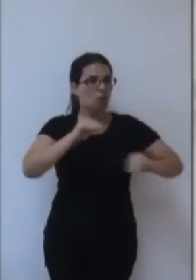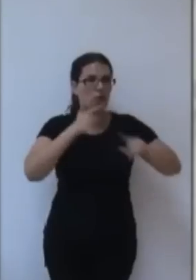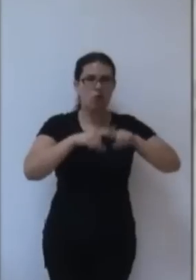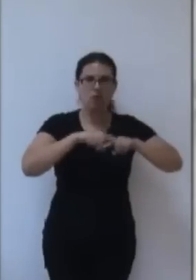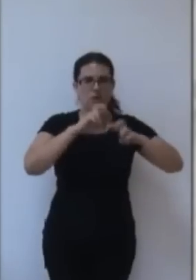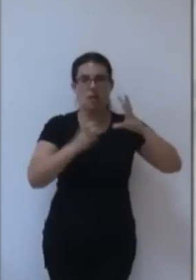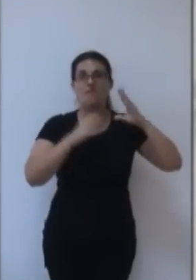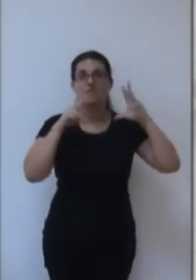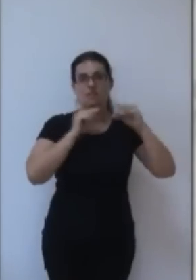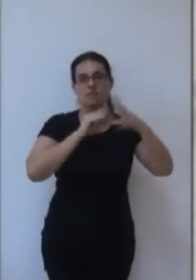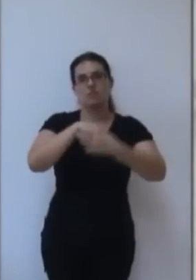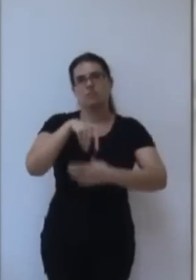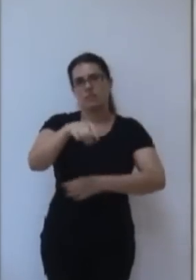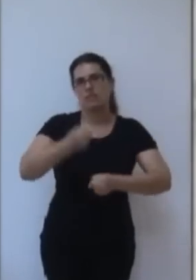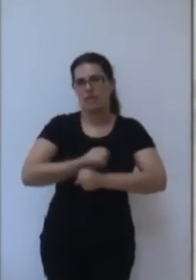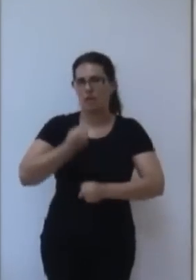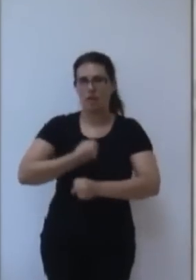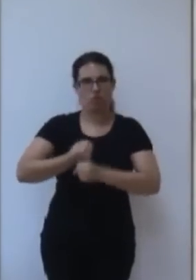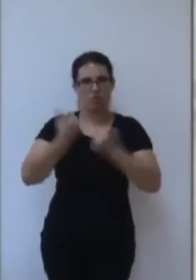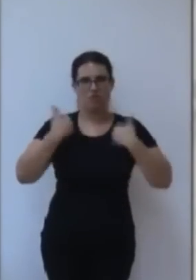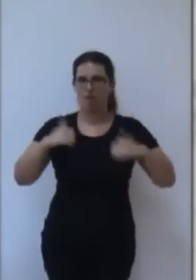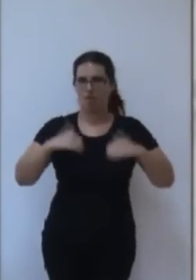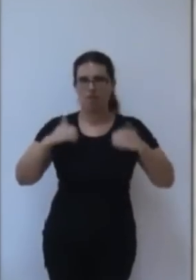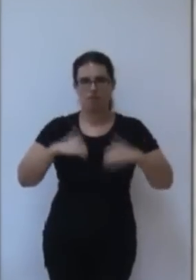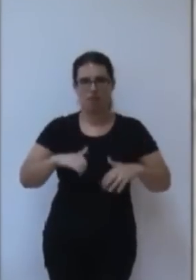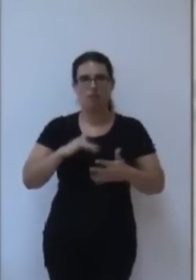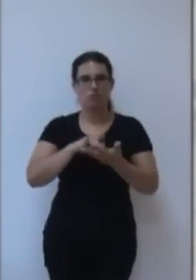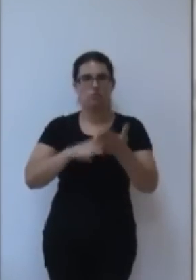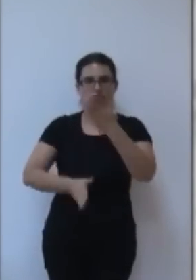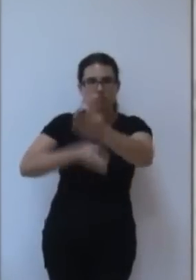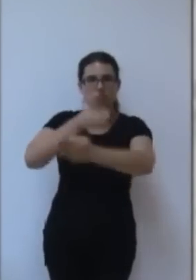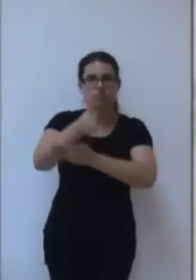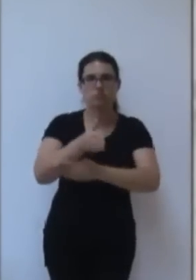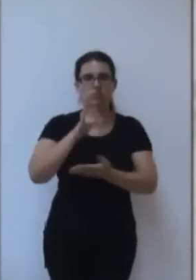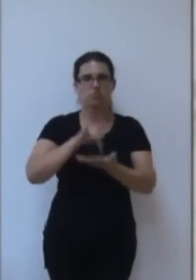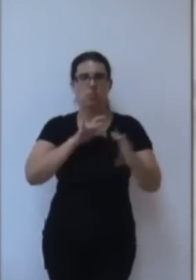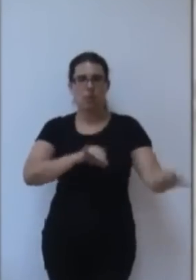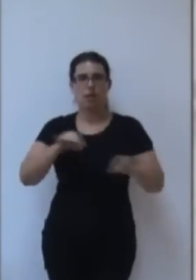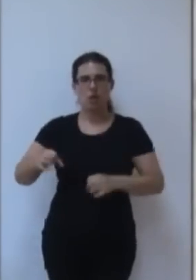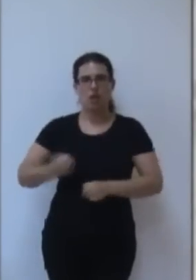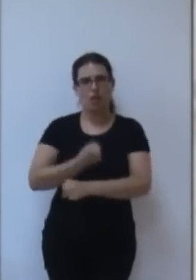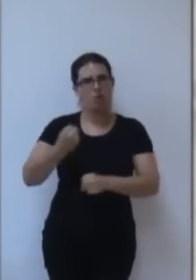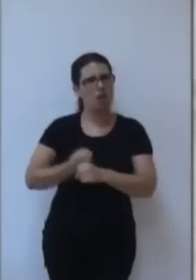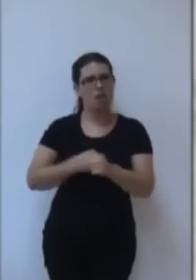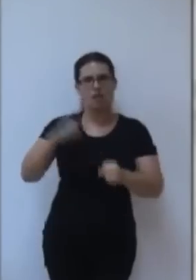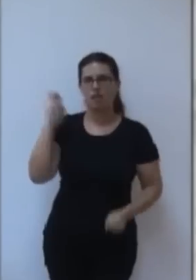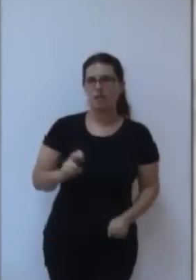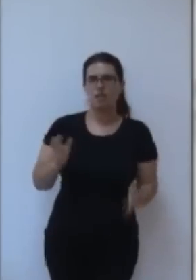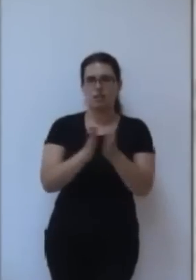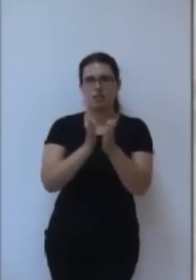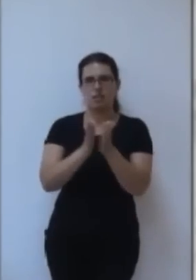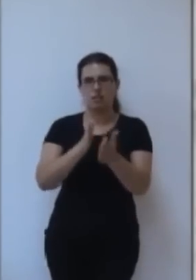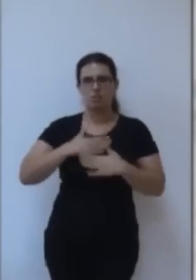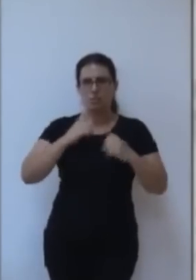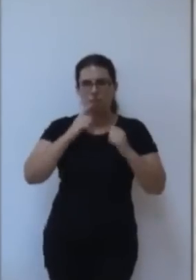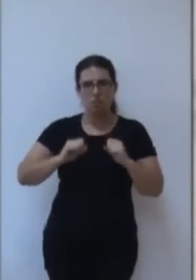decir, en la parte de formación in situ, cuando el trabajador acude en compañía de preparado laboral al entorno, a la empresa ordinaria por